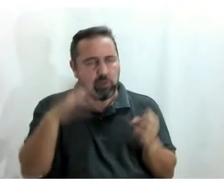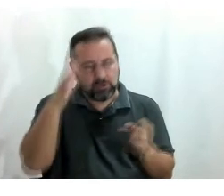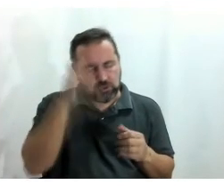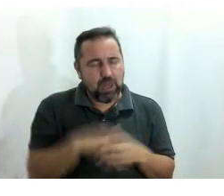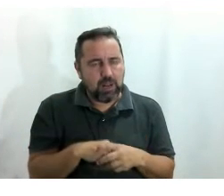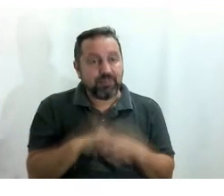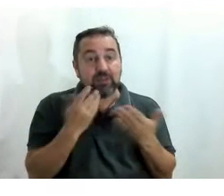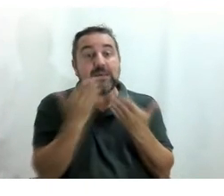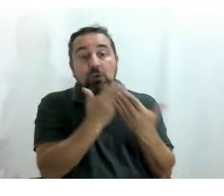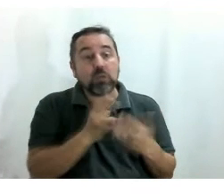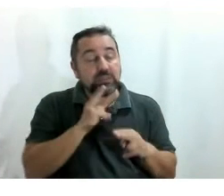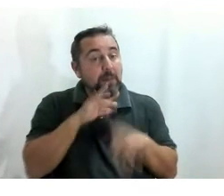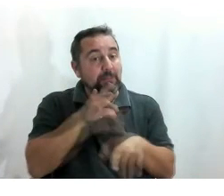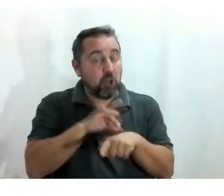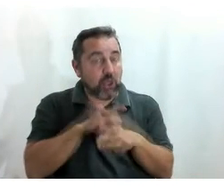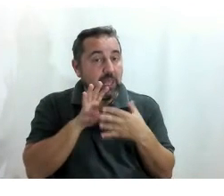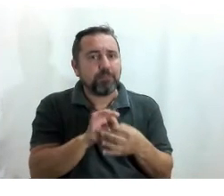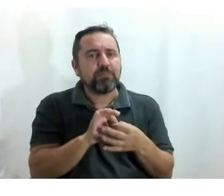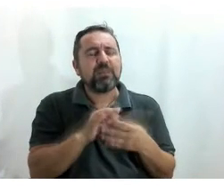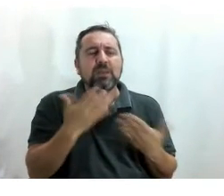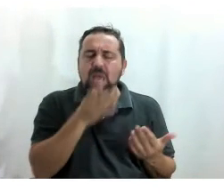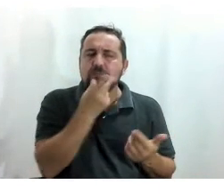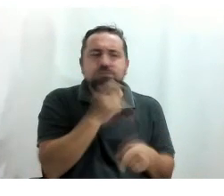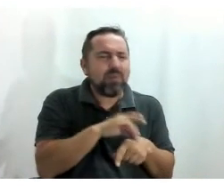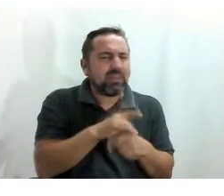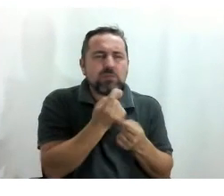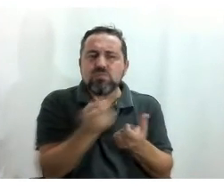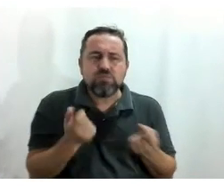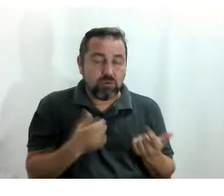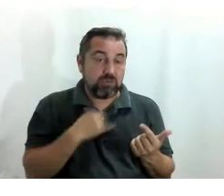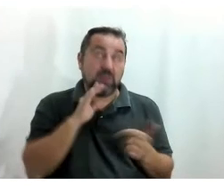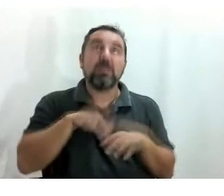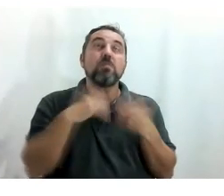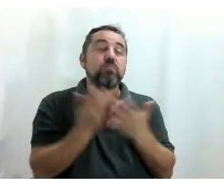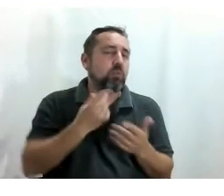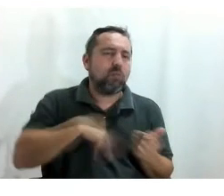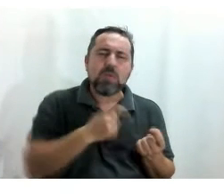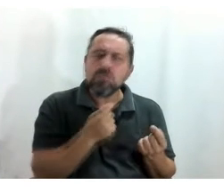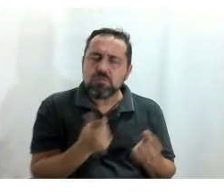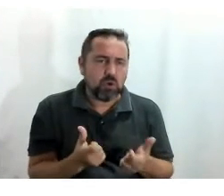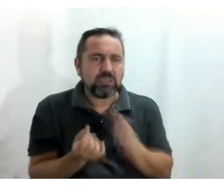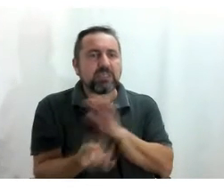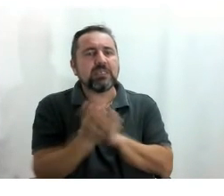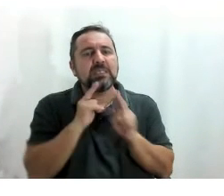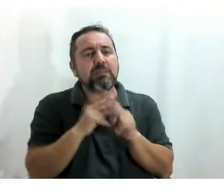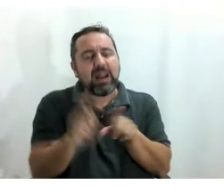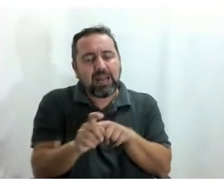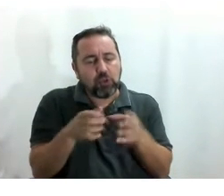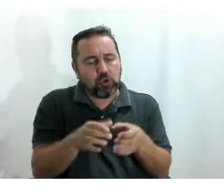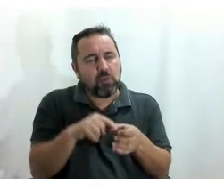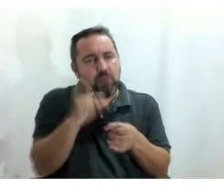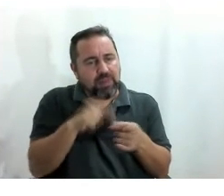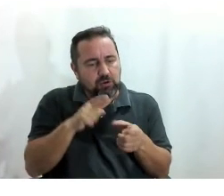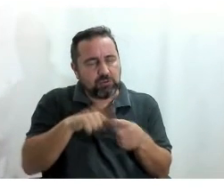Para estudiar esta patología, ya que existen muy pocos pacientes, como os digo, en todo el mundo, se generó un modelo de ratón